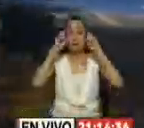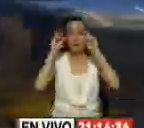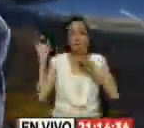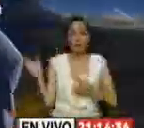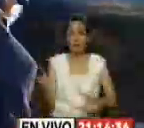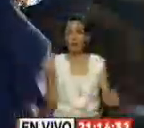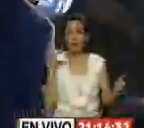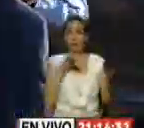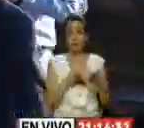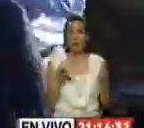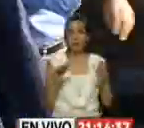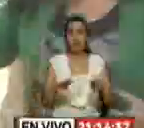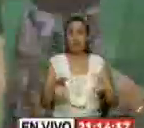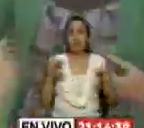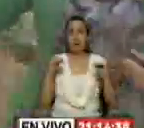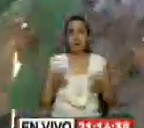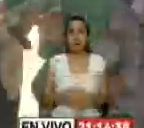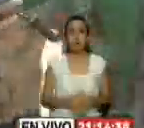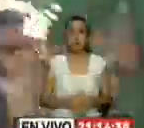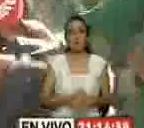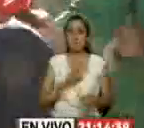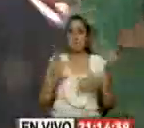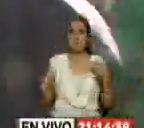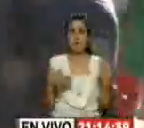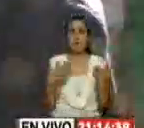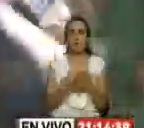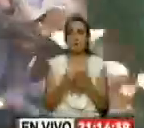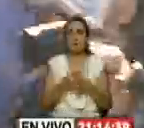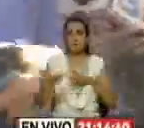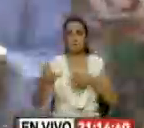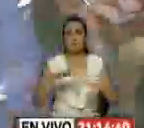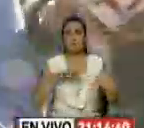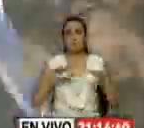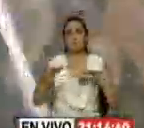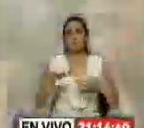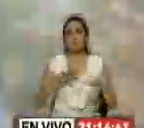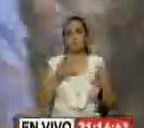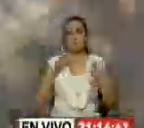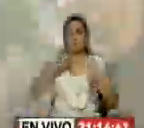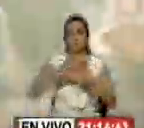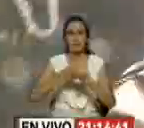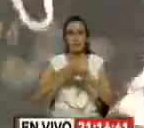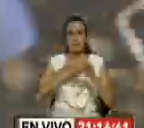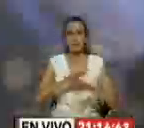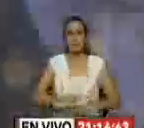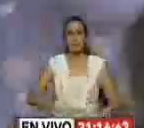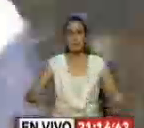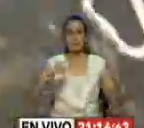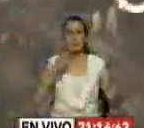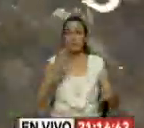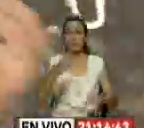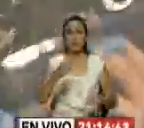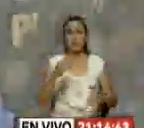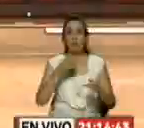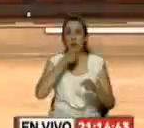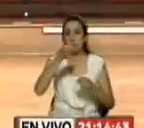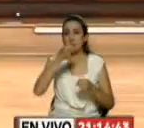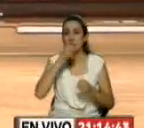su versión en el caso. En todas estas actividades, Fernando Alvarado y sus abogados evitaron dar declaraciones ante la